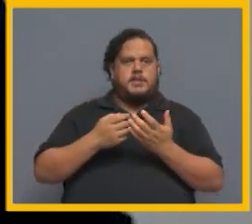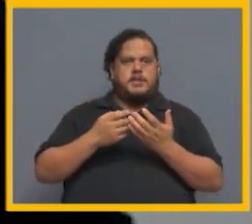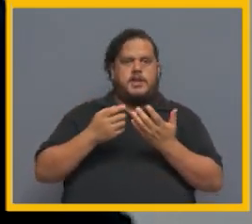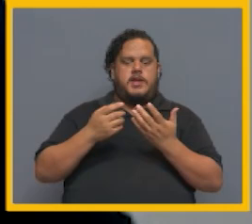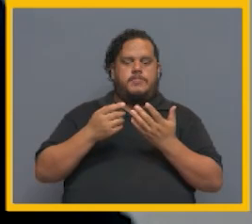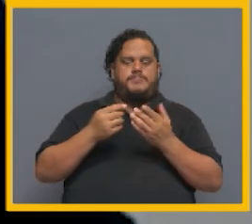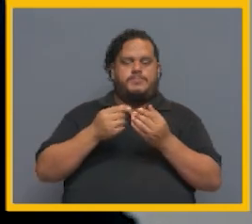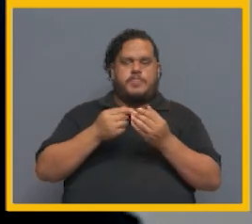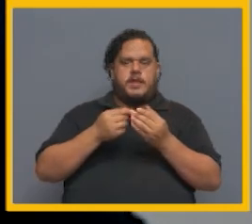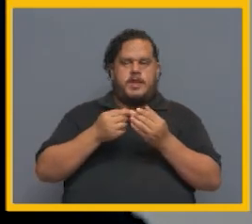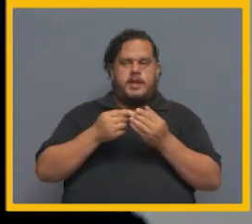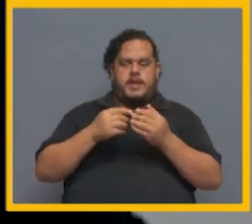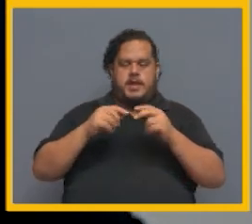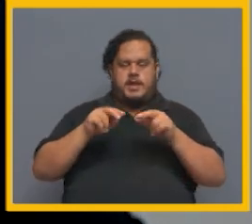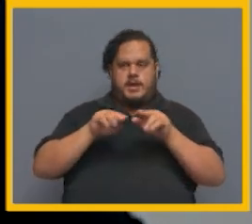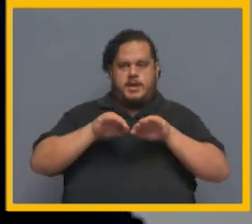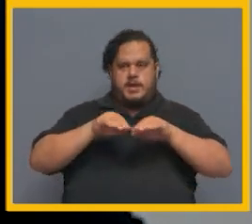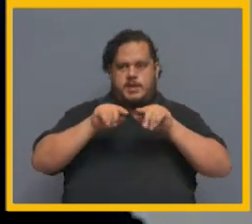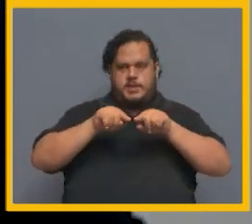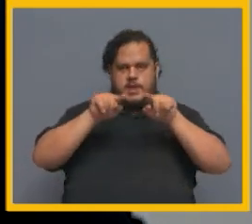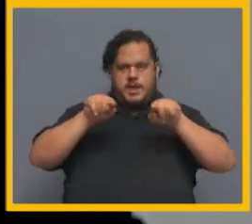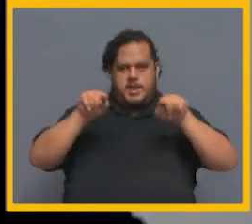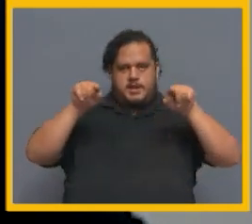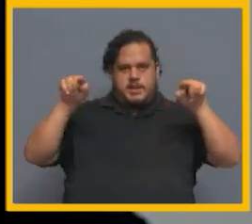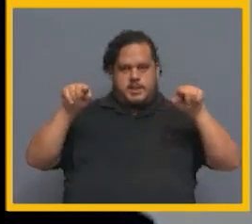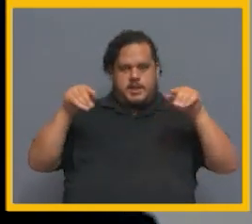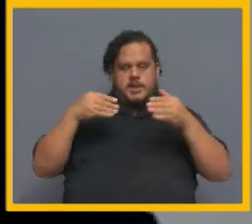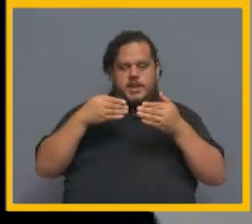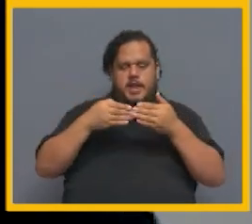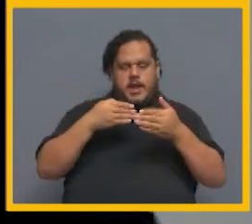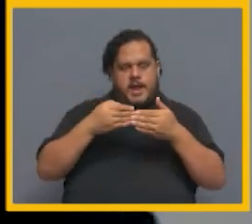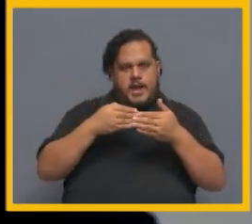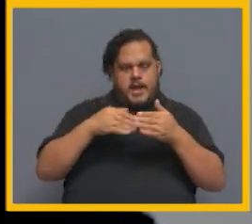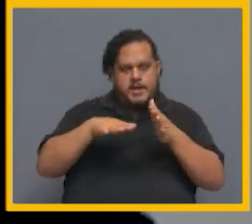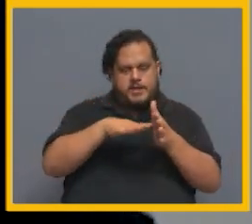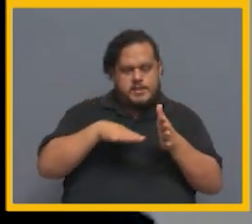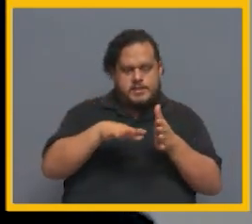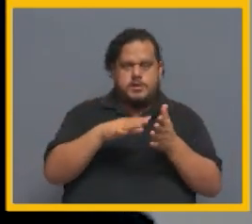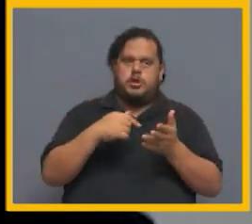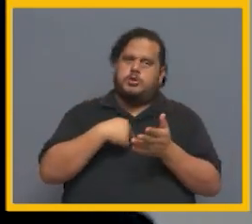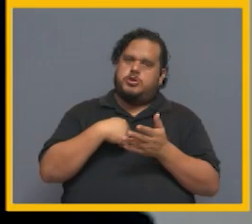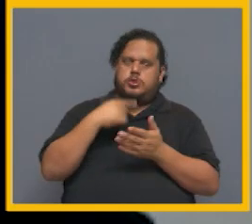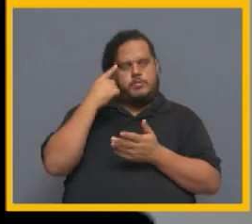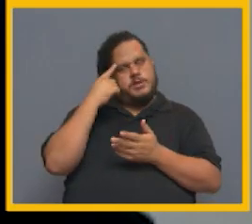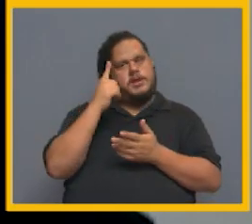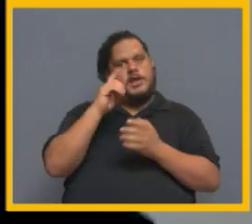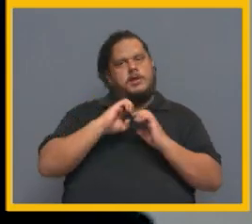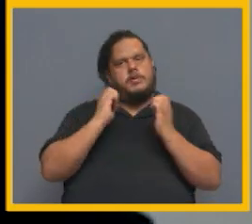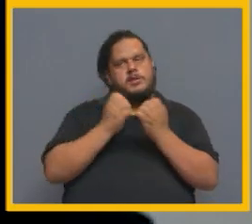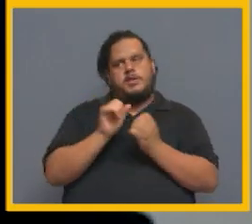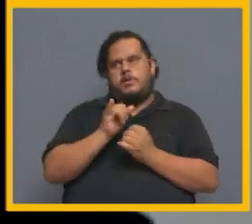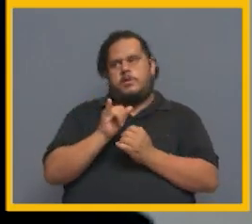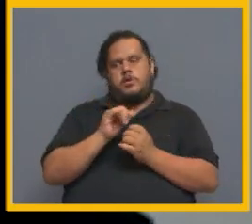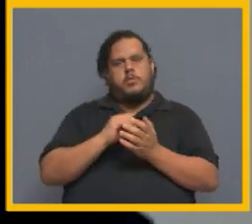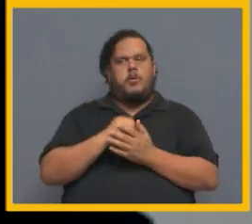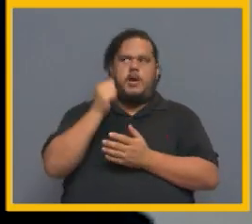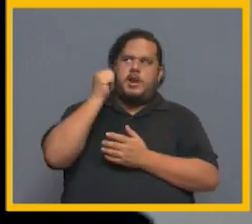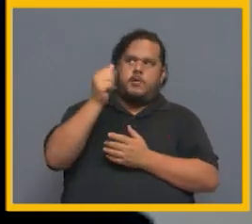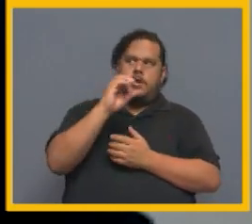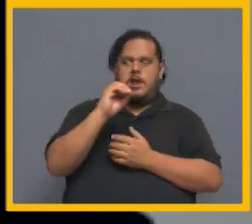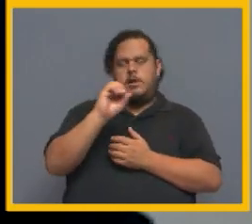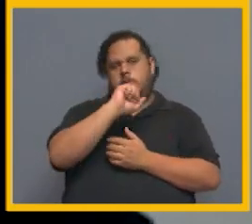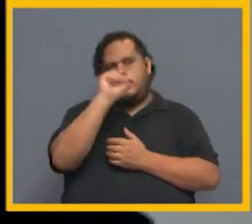cancha, creo que se debe valorar. Yo en lo particular pensaría en un estadio como Alajuela o el Ricardo